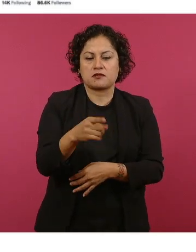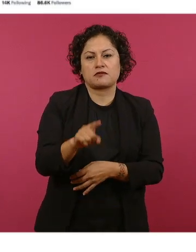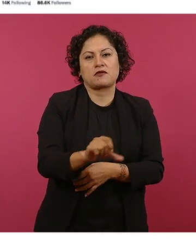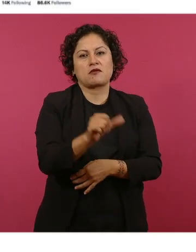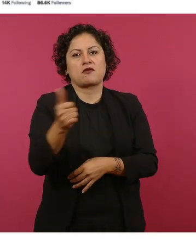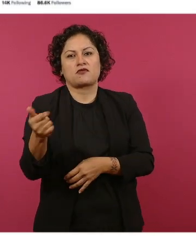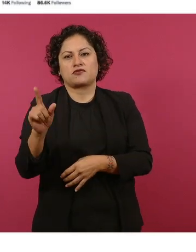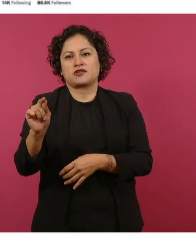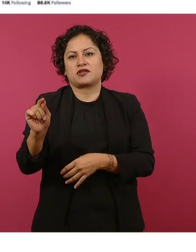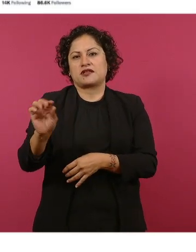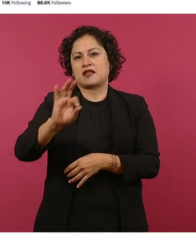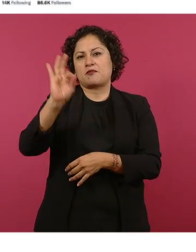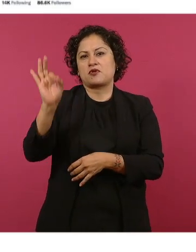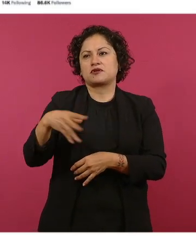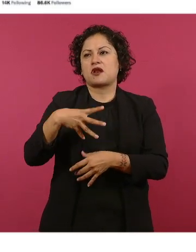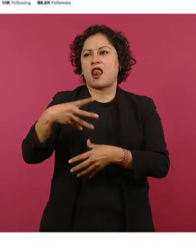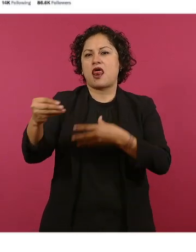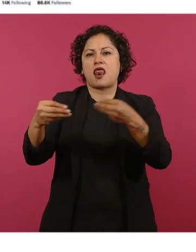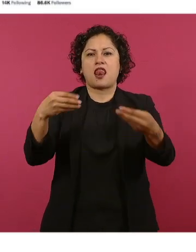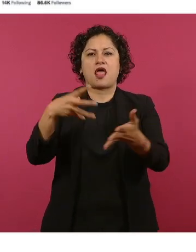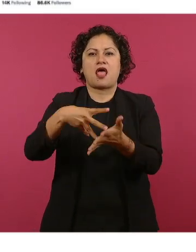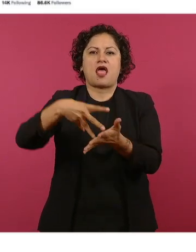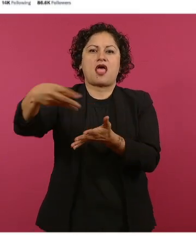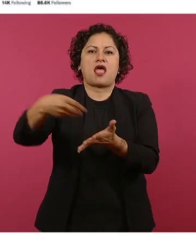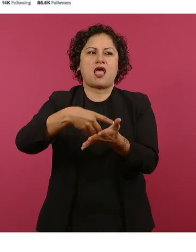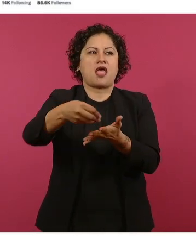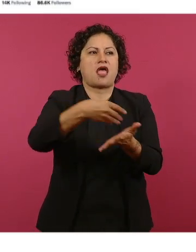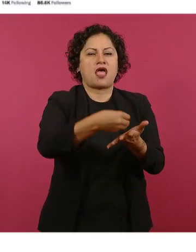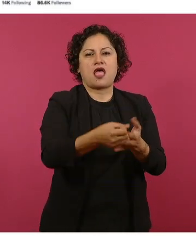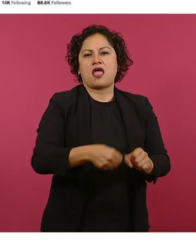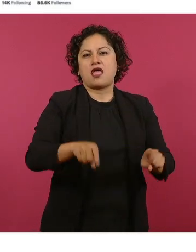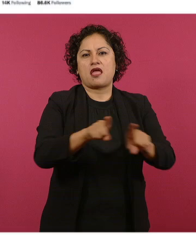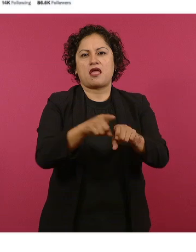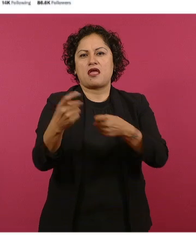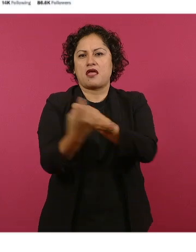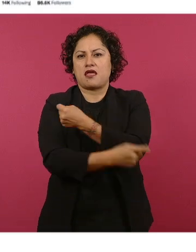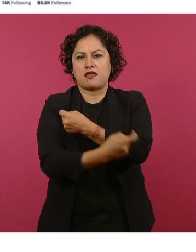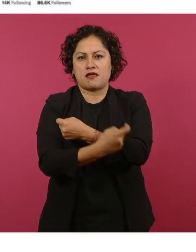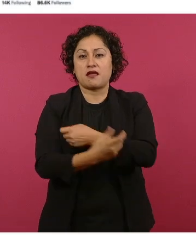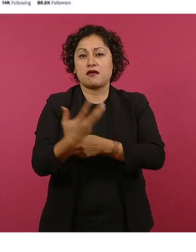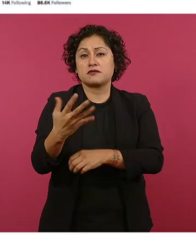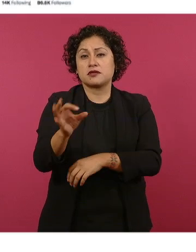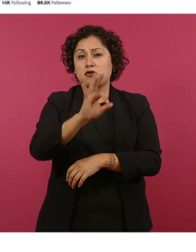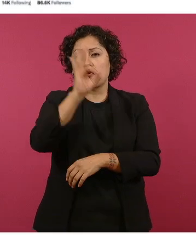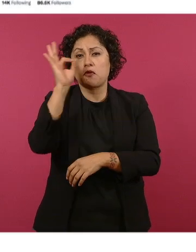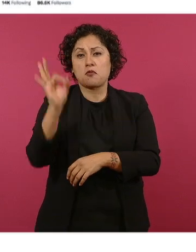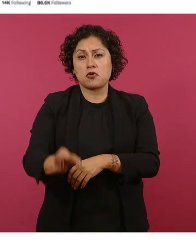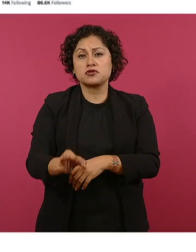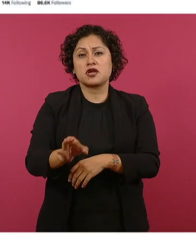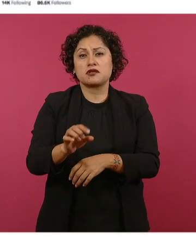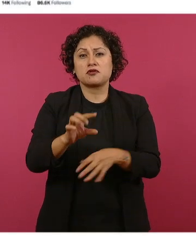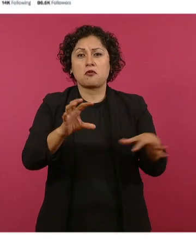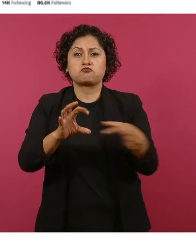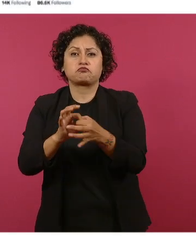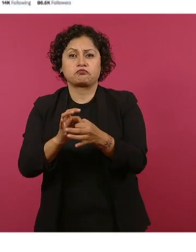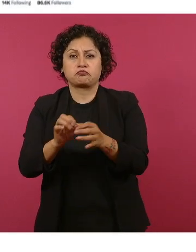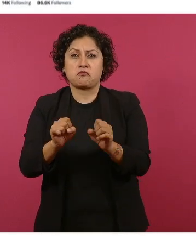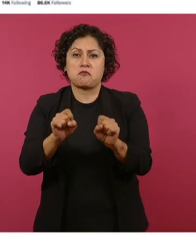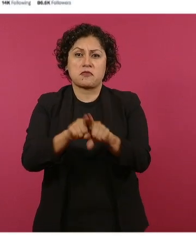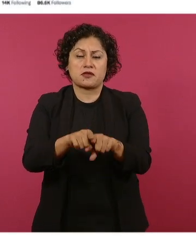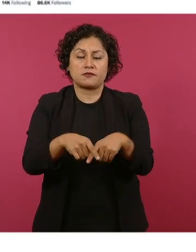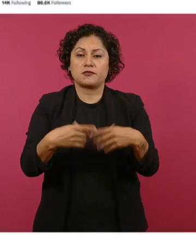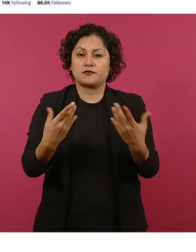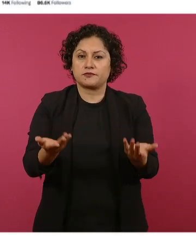de retweets, 25% de respuestas y 5% de menciones. Además, hemos